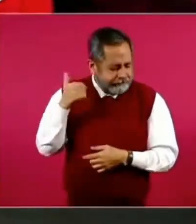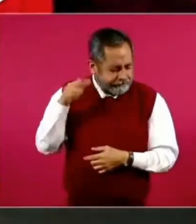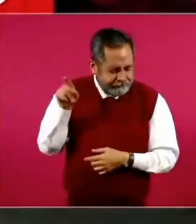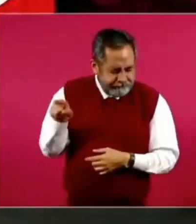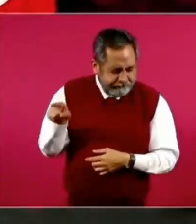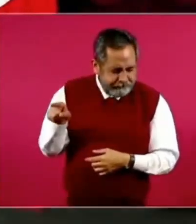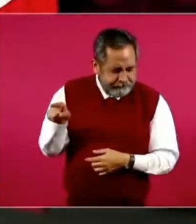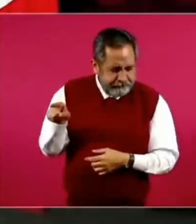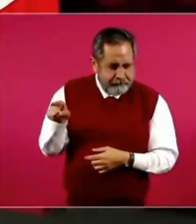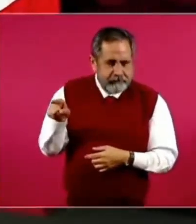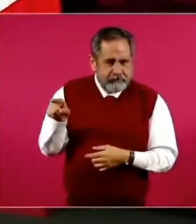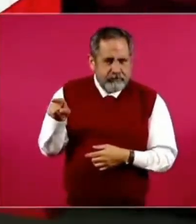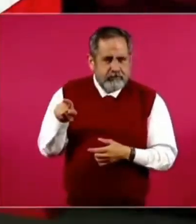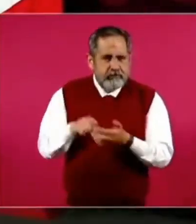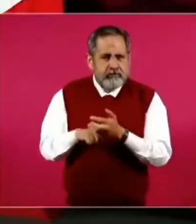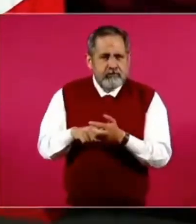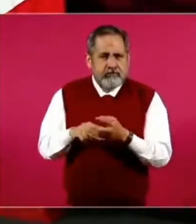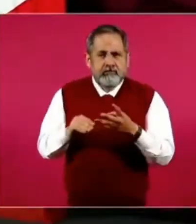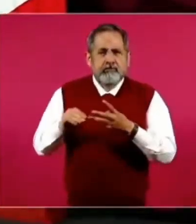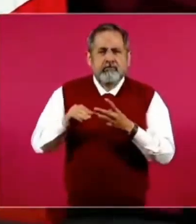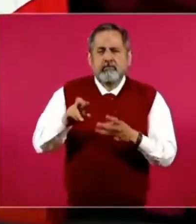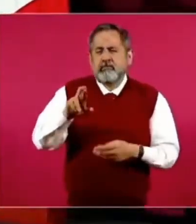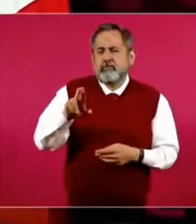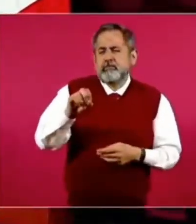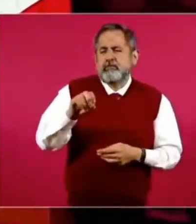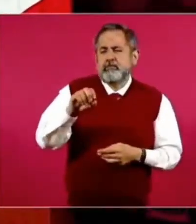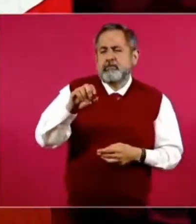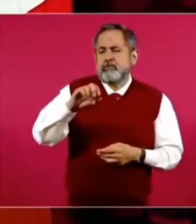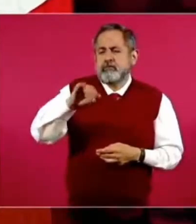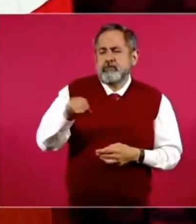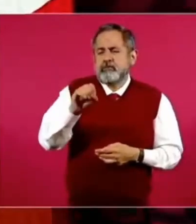del maestro Rojo Lugo,